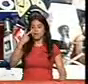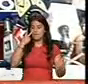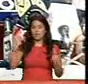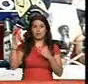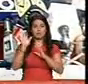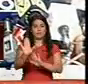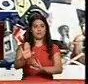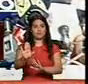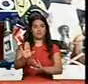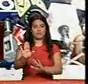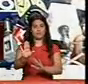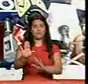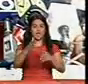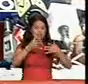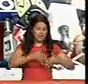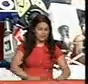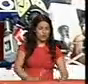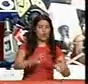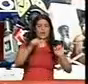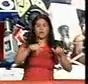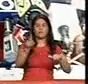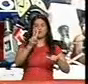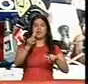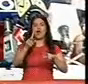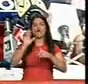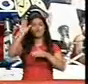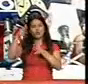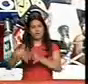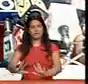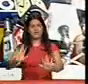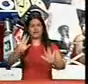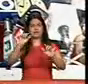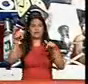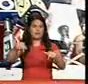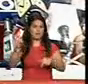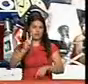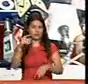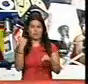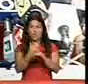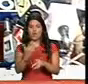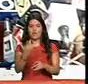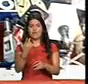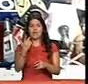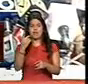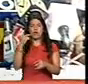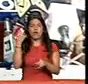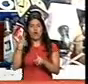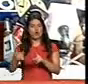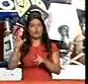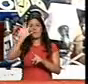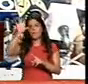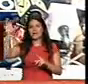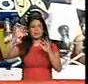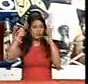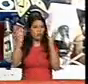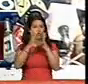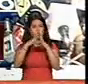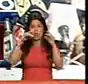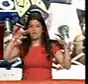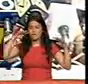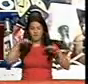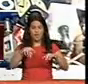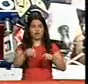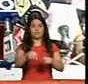vean los nacidos los que están por nacer nacionales e internacionales que lo vean que